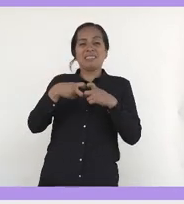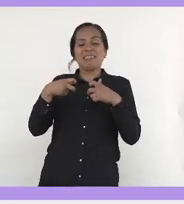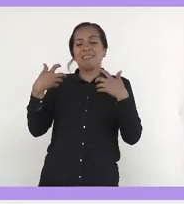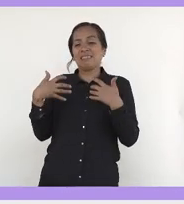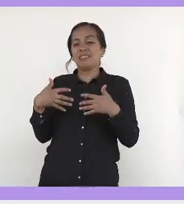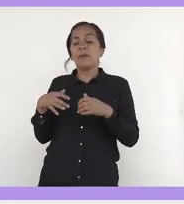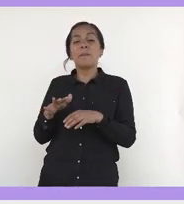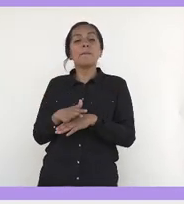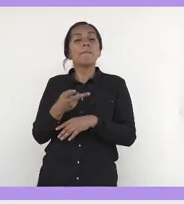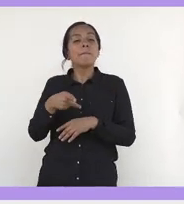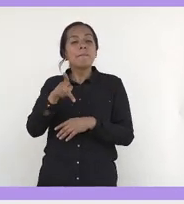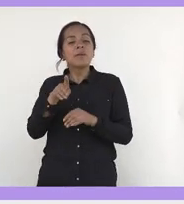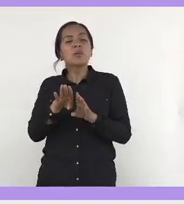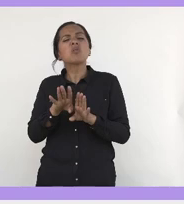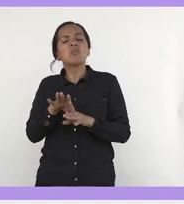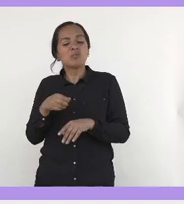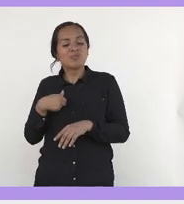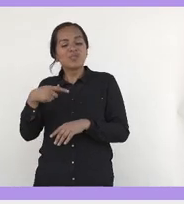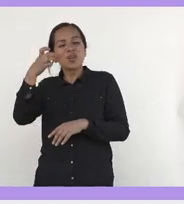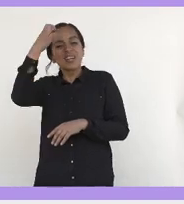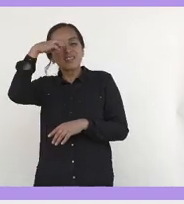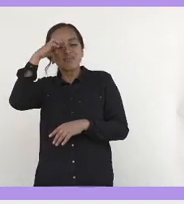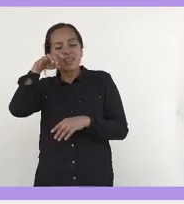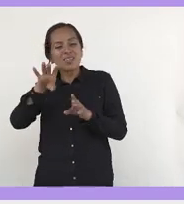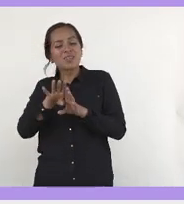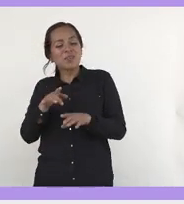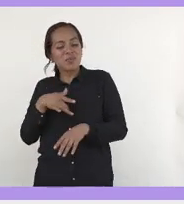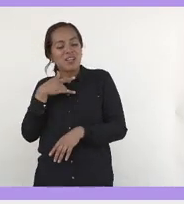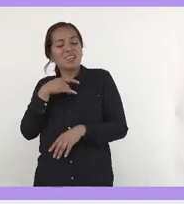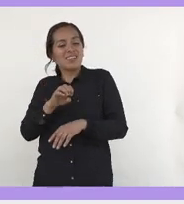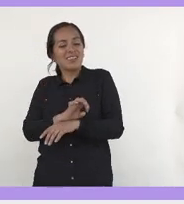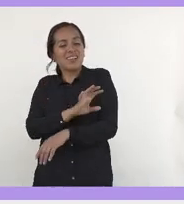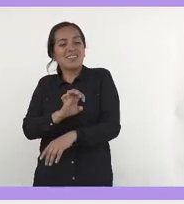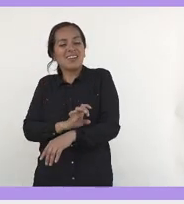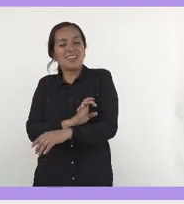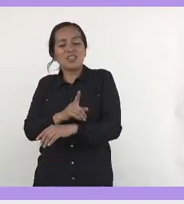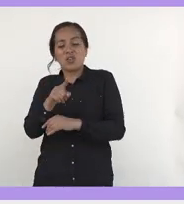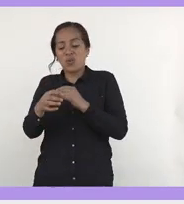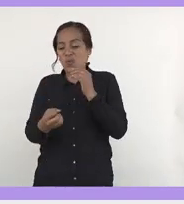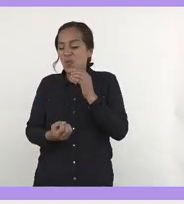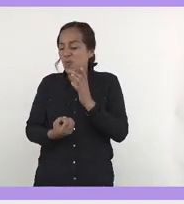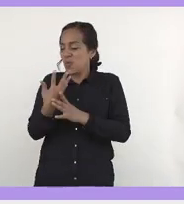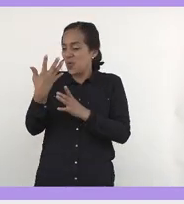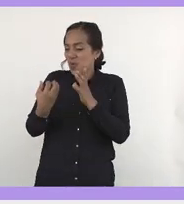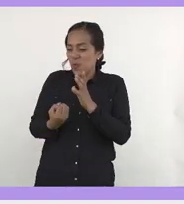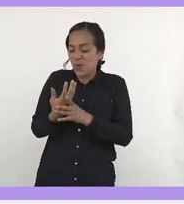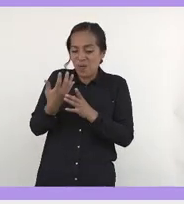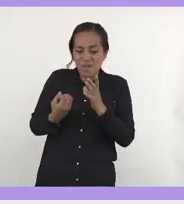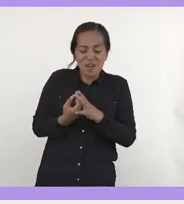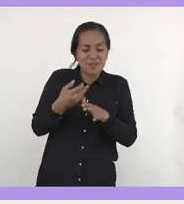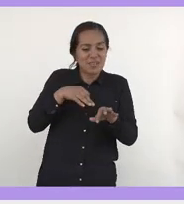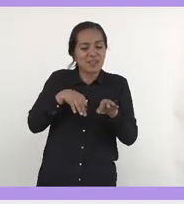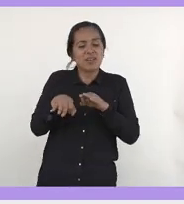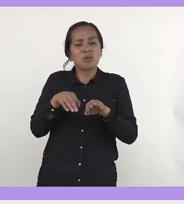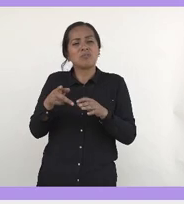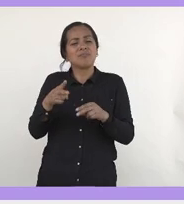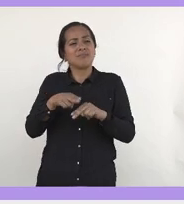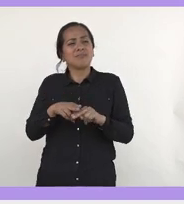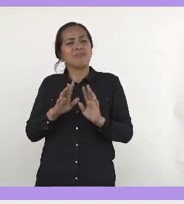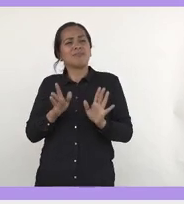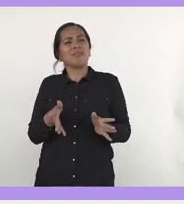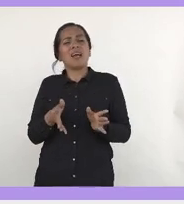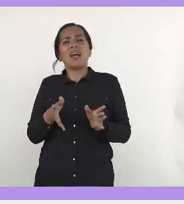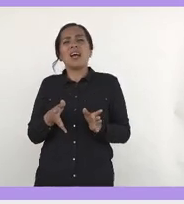cómo fue la experiencia digo o sea estar en un mundo completamente nuevo por lo que nos estás diciendo el ya estar sentada ahí y el decir bueno